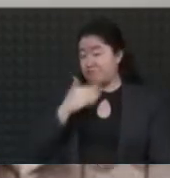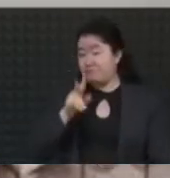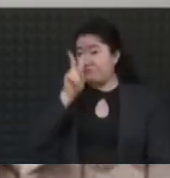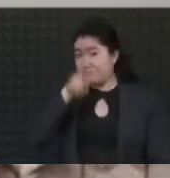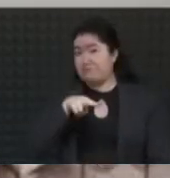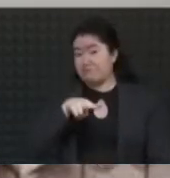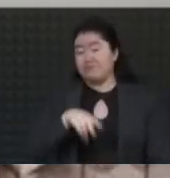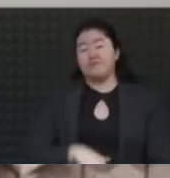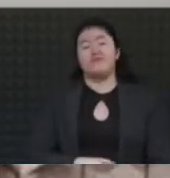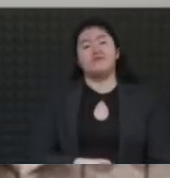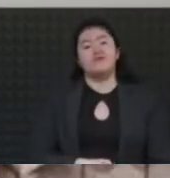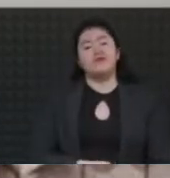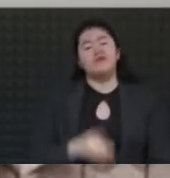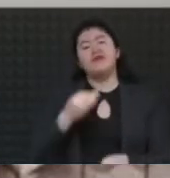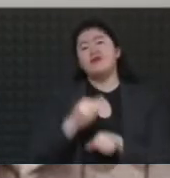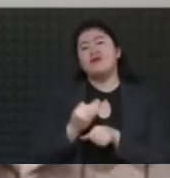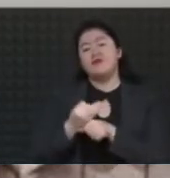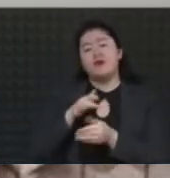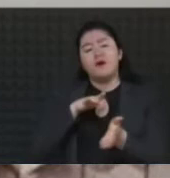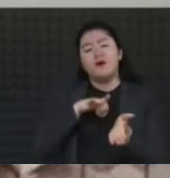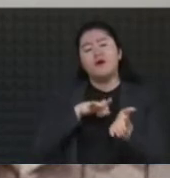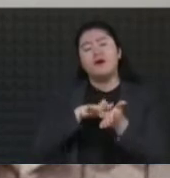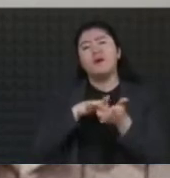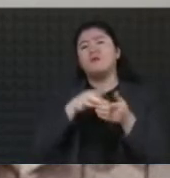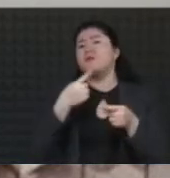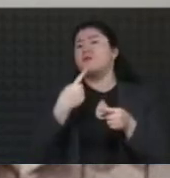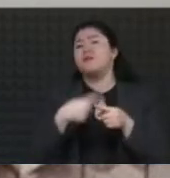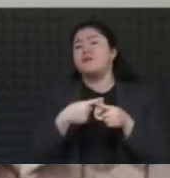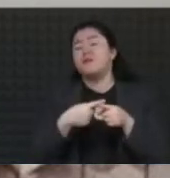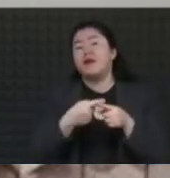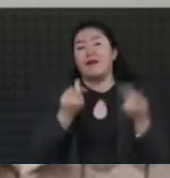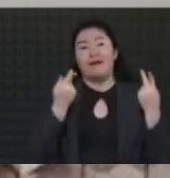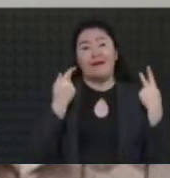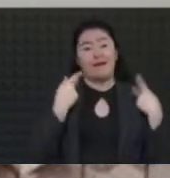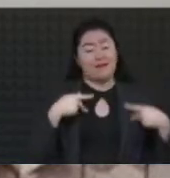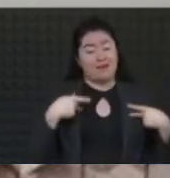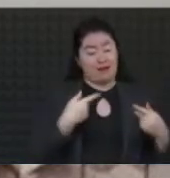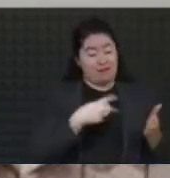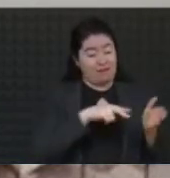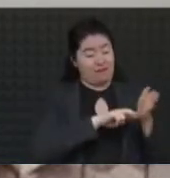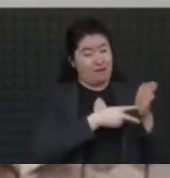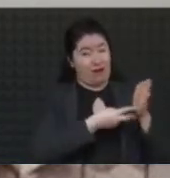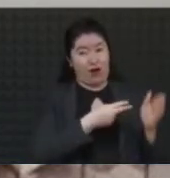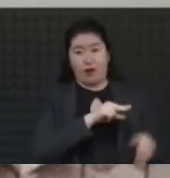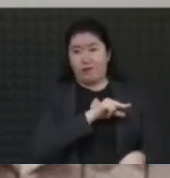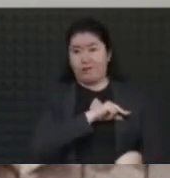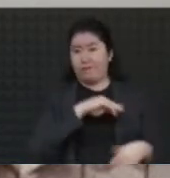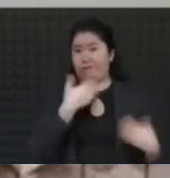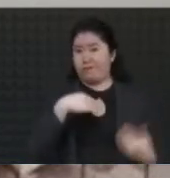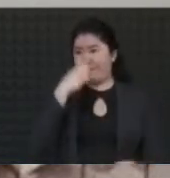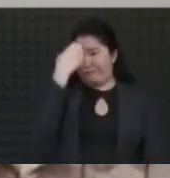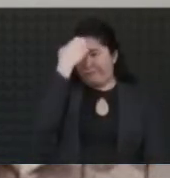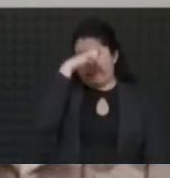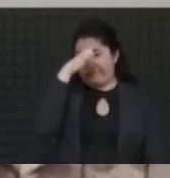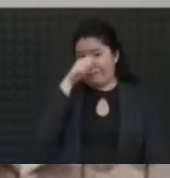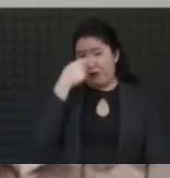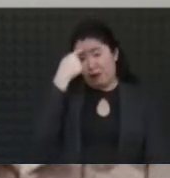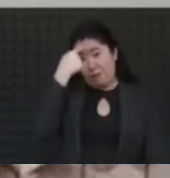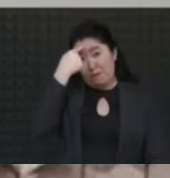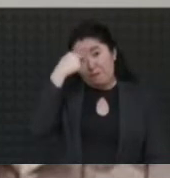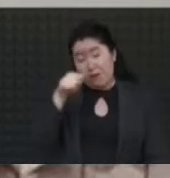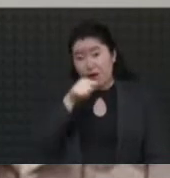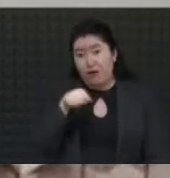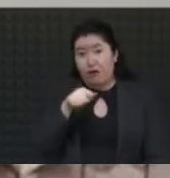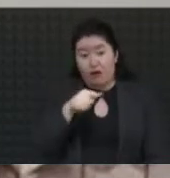este apoyo que estamos teniendo de los ingenieros expertos para la elaboración que nos dé la certeza de